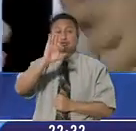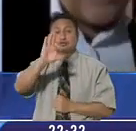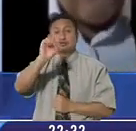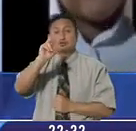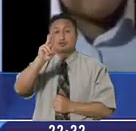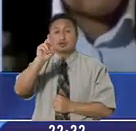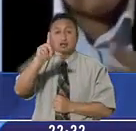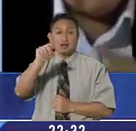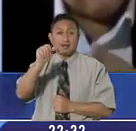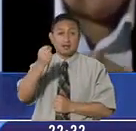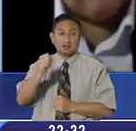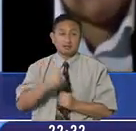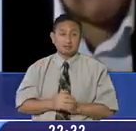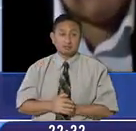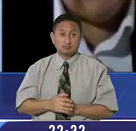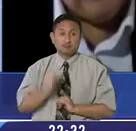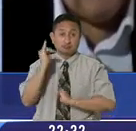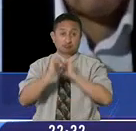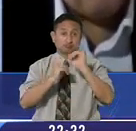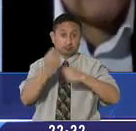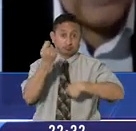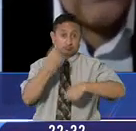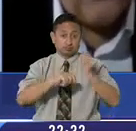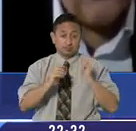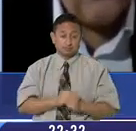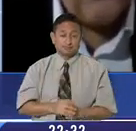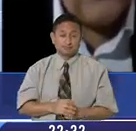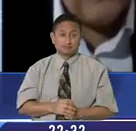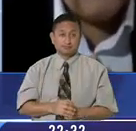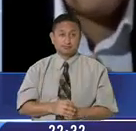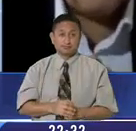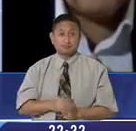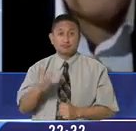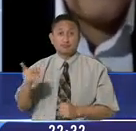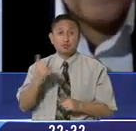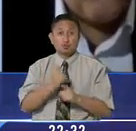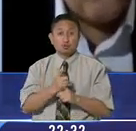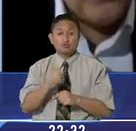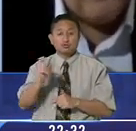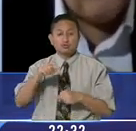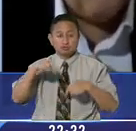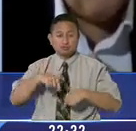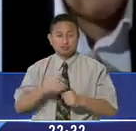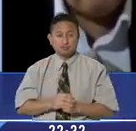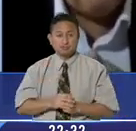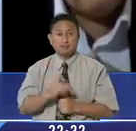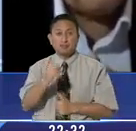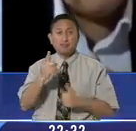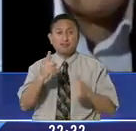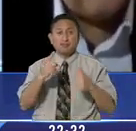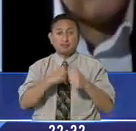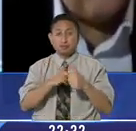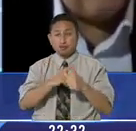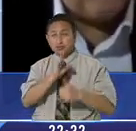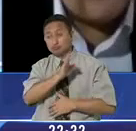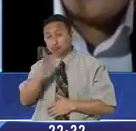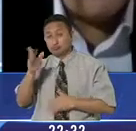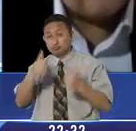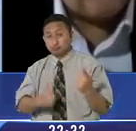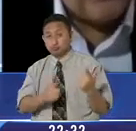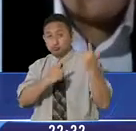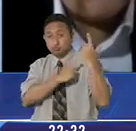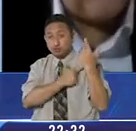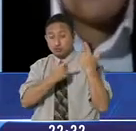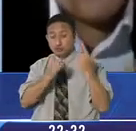al mercado internacional. Por lo tanto, se necesita una militarización de puertos